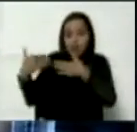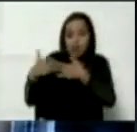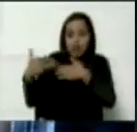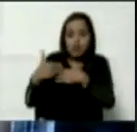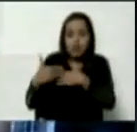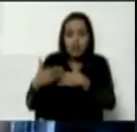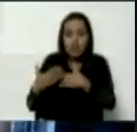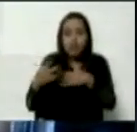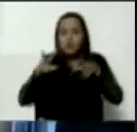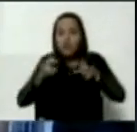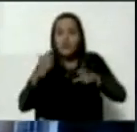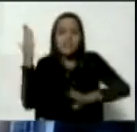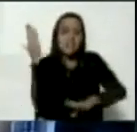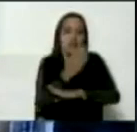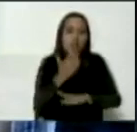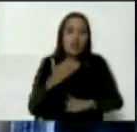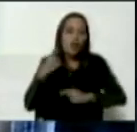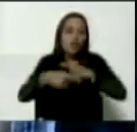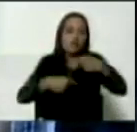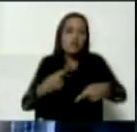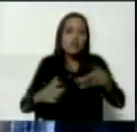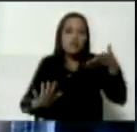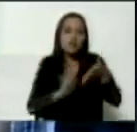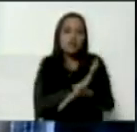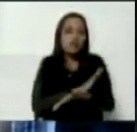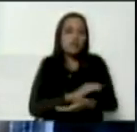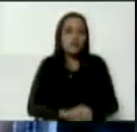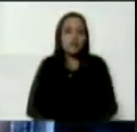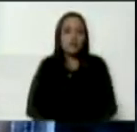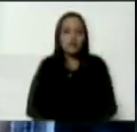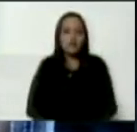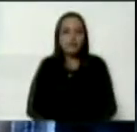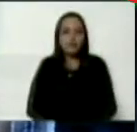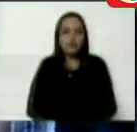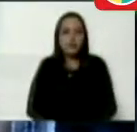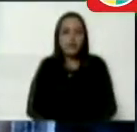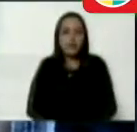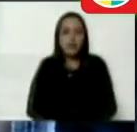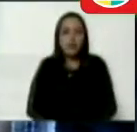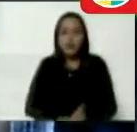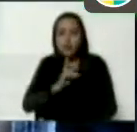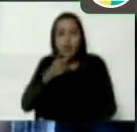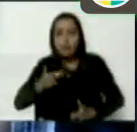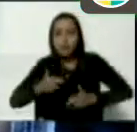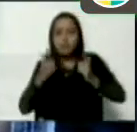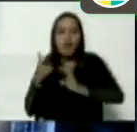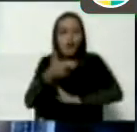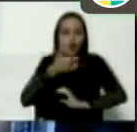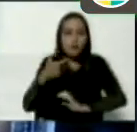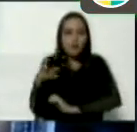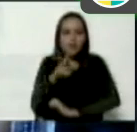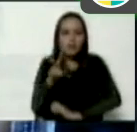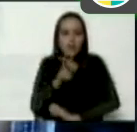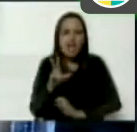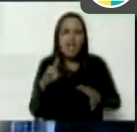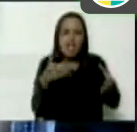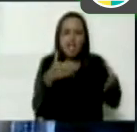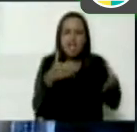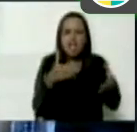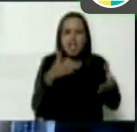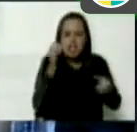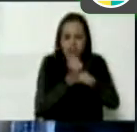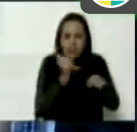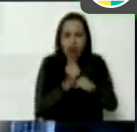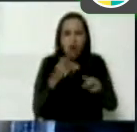nuevas sanciones como resultado del sobrecumplimiento impida que el gobierno de Venezuela, su sector público y